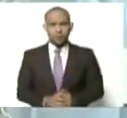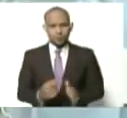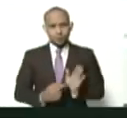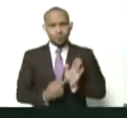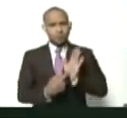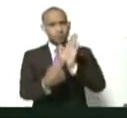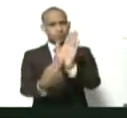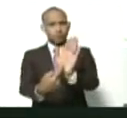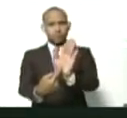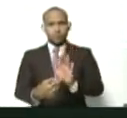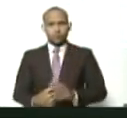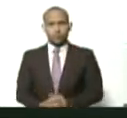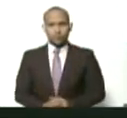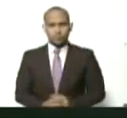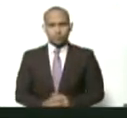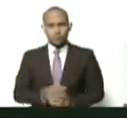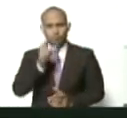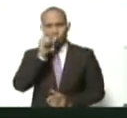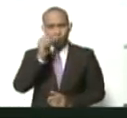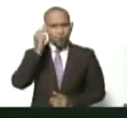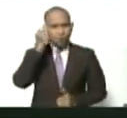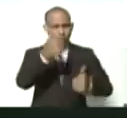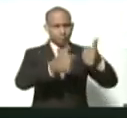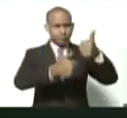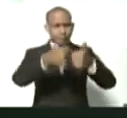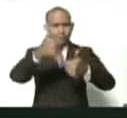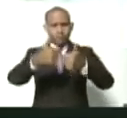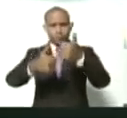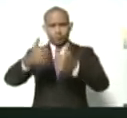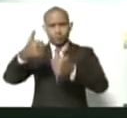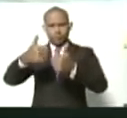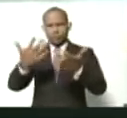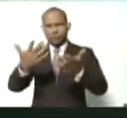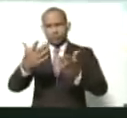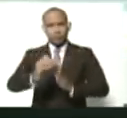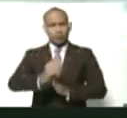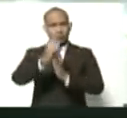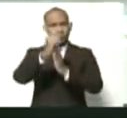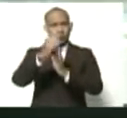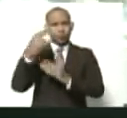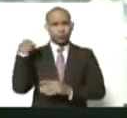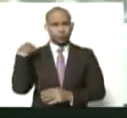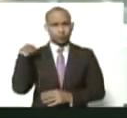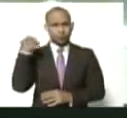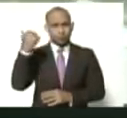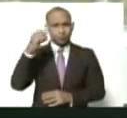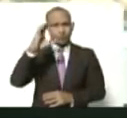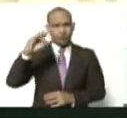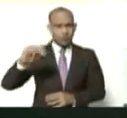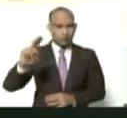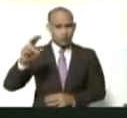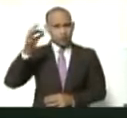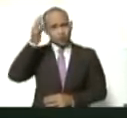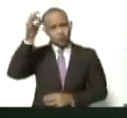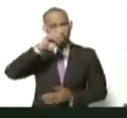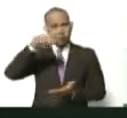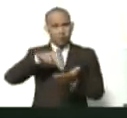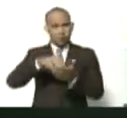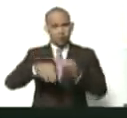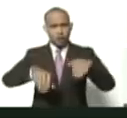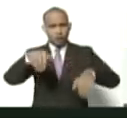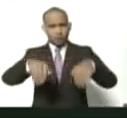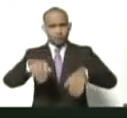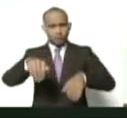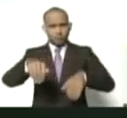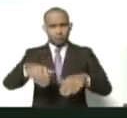presentar los candidatos y las candidatas para rectores y rectoras del Consejo Nacional Electoral ante